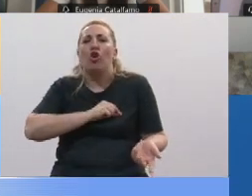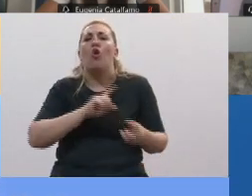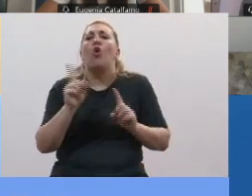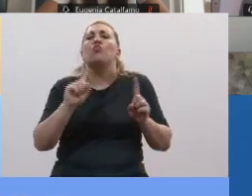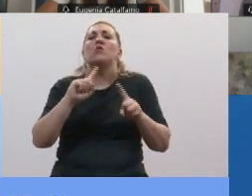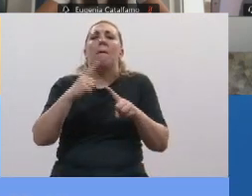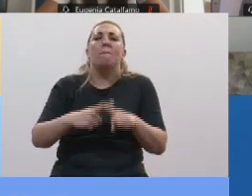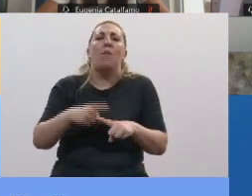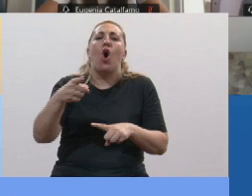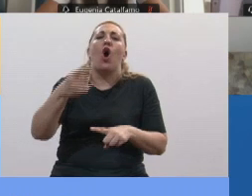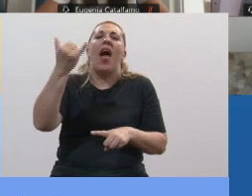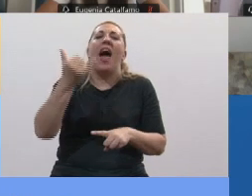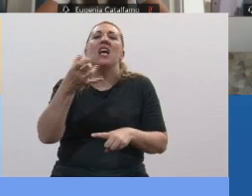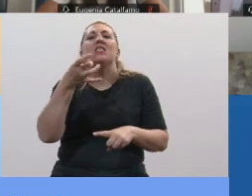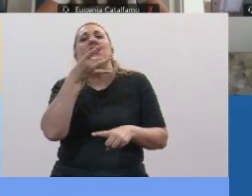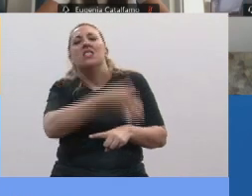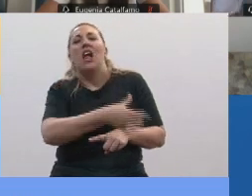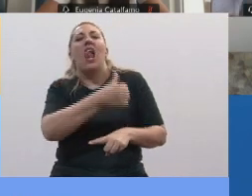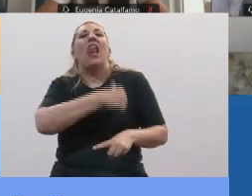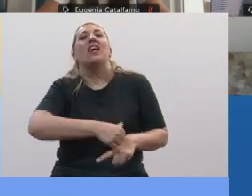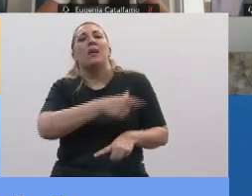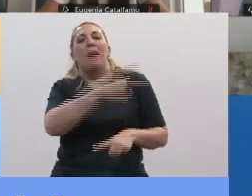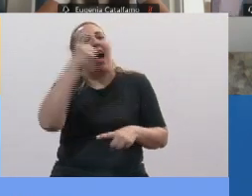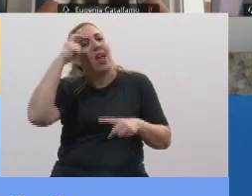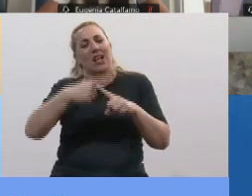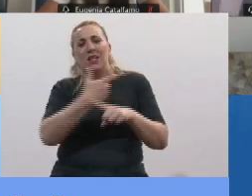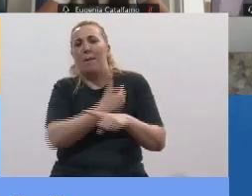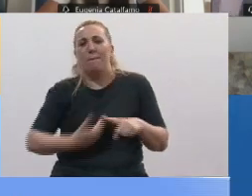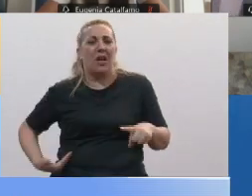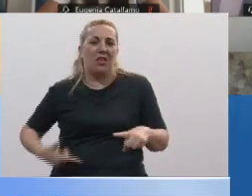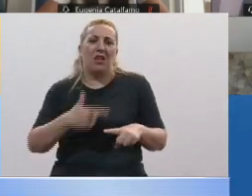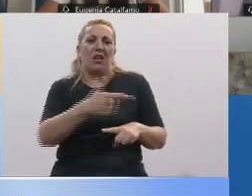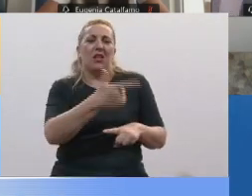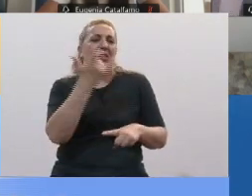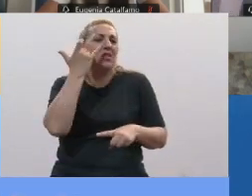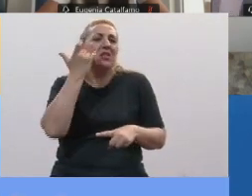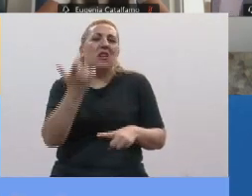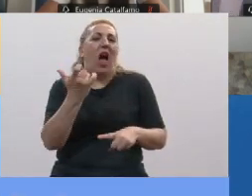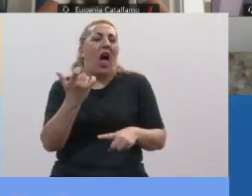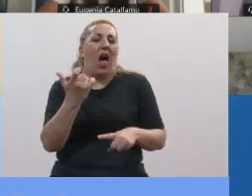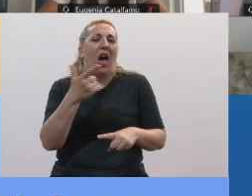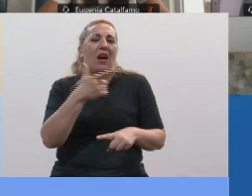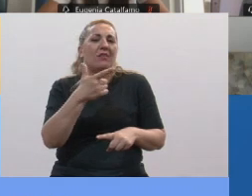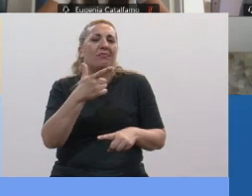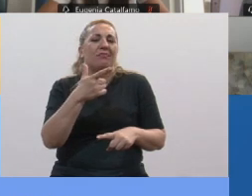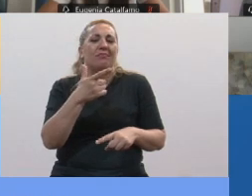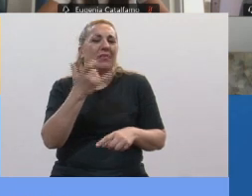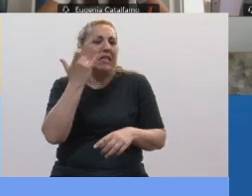lo que pudieran lastimar a la expresidenta, por supuesto que ella está mucho más allá